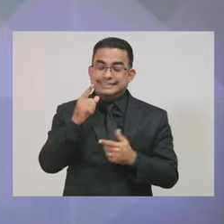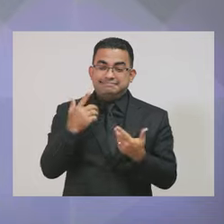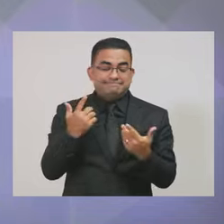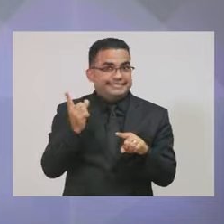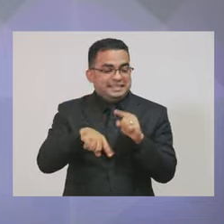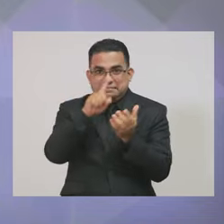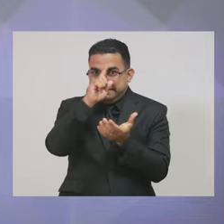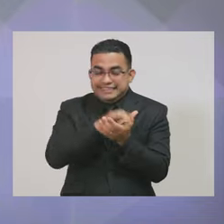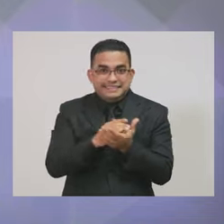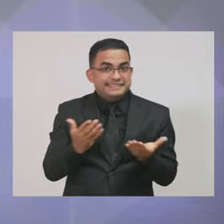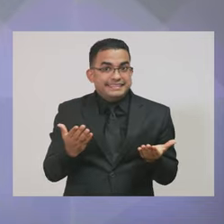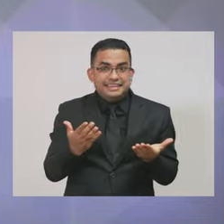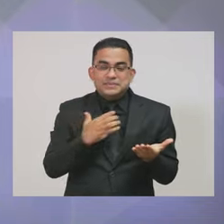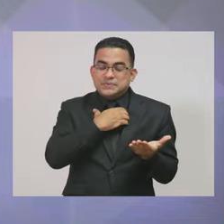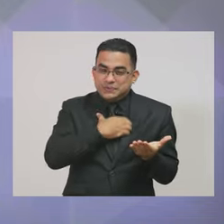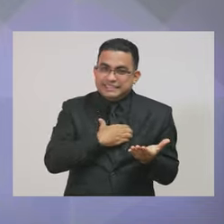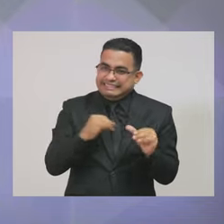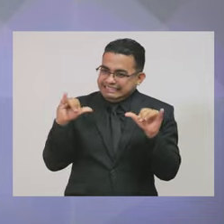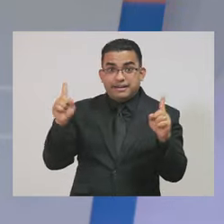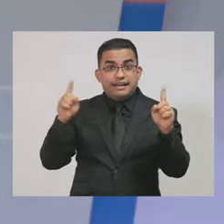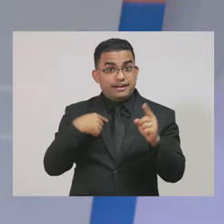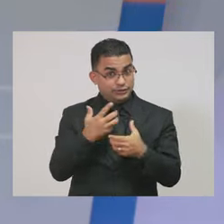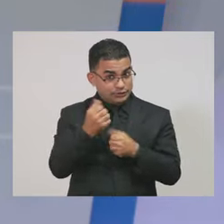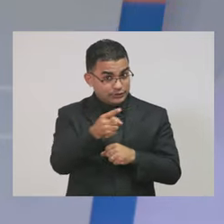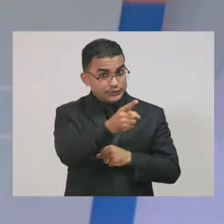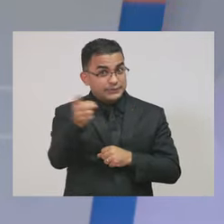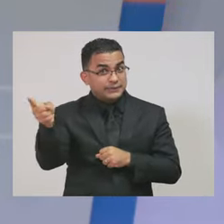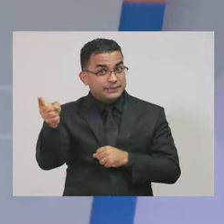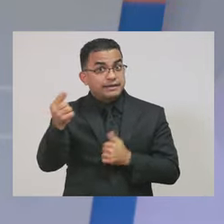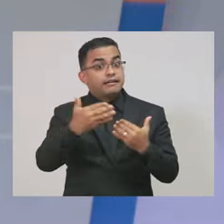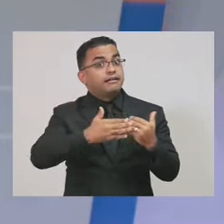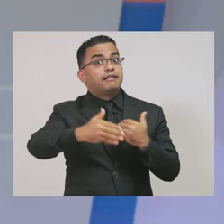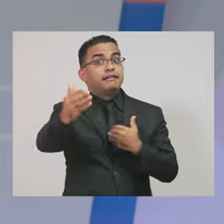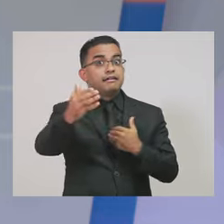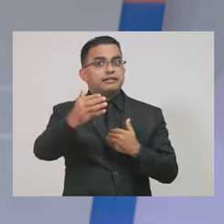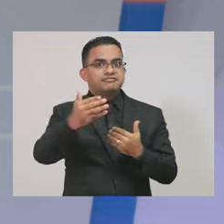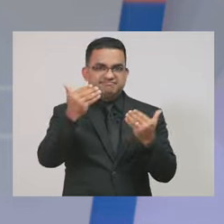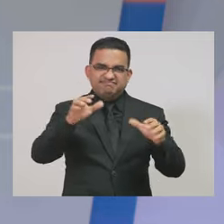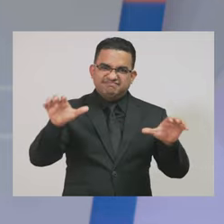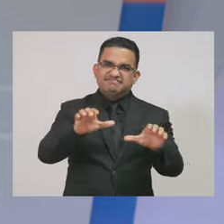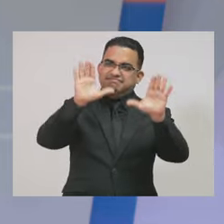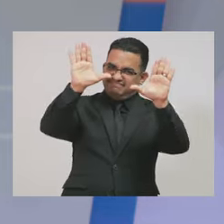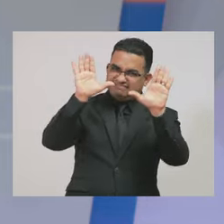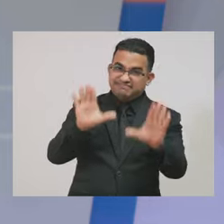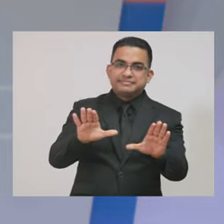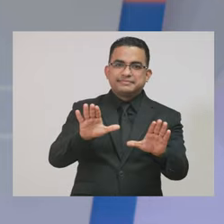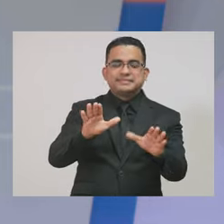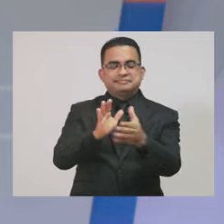imagino diferente no hubiese querido que fuese diferente tengo fe en usted y de ahora en adelante a dejar huellas